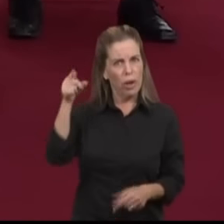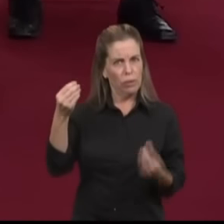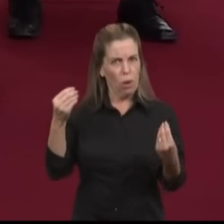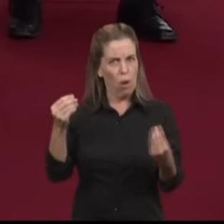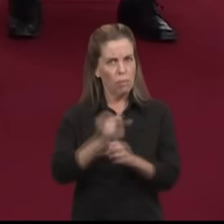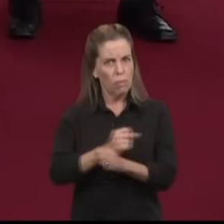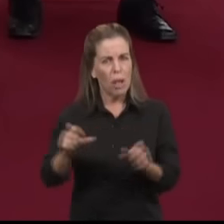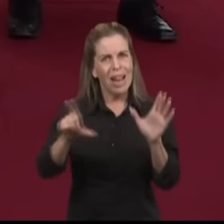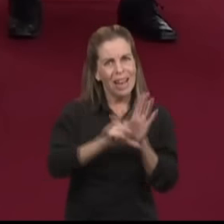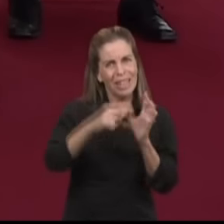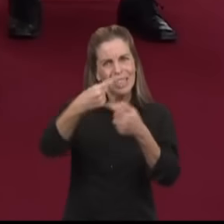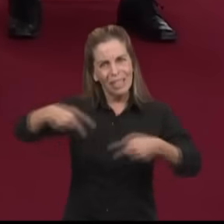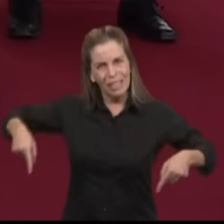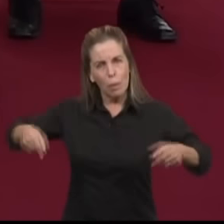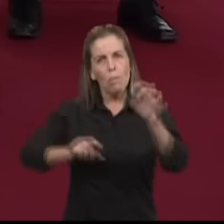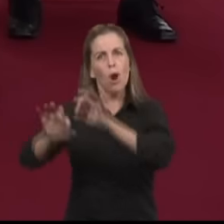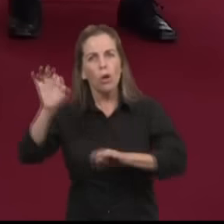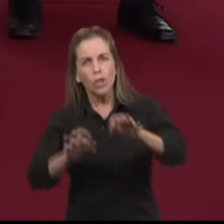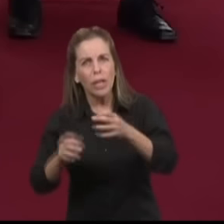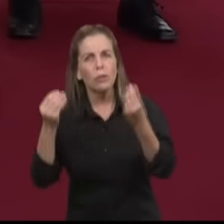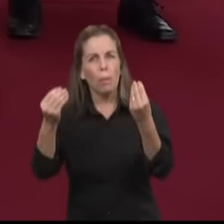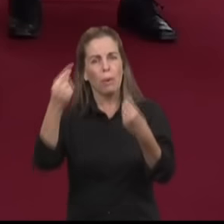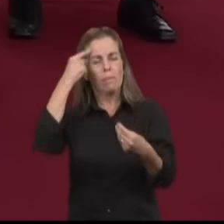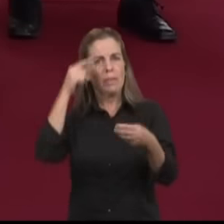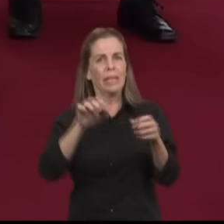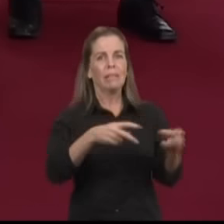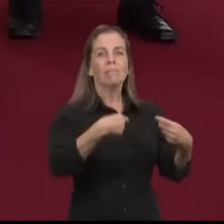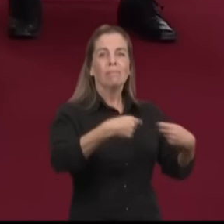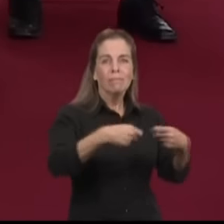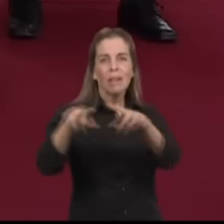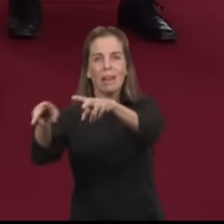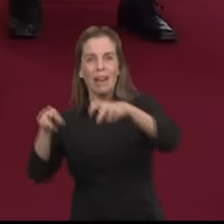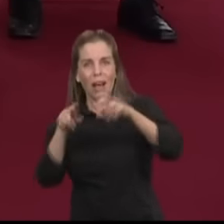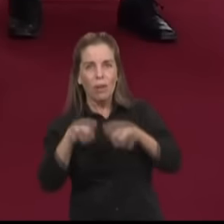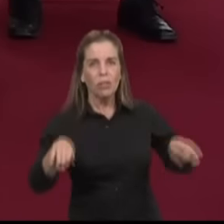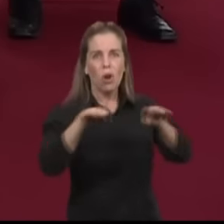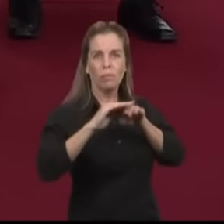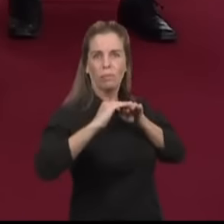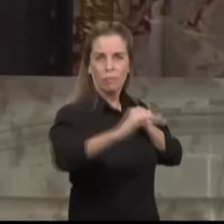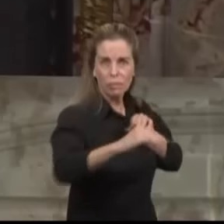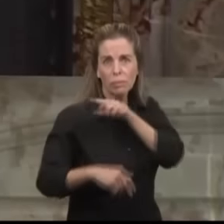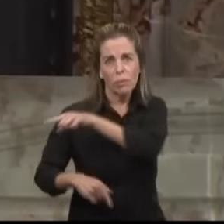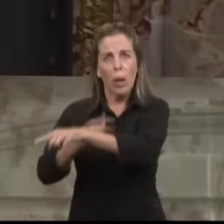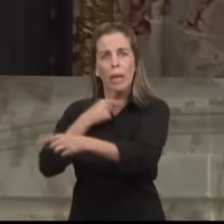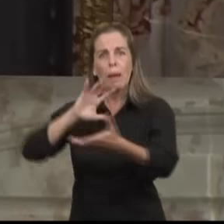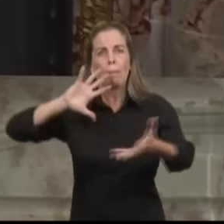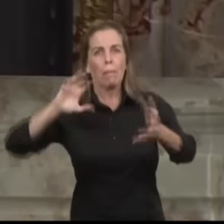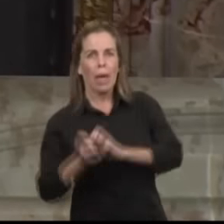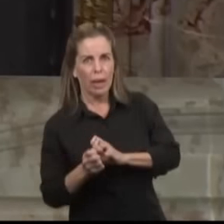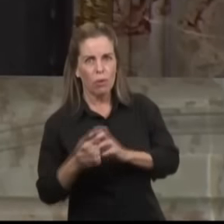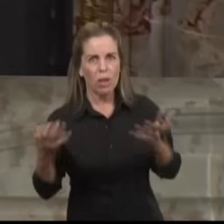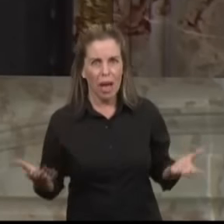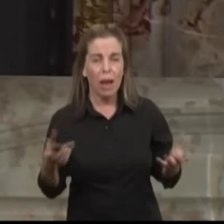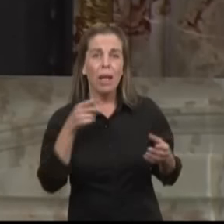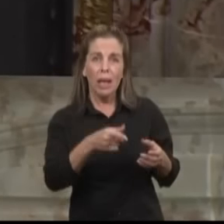leyes dirigidas a destruir el superávit fiscal que tantos esfuerzos nos ha costado a todos los argentinos y que es la piedra angular